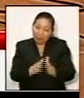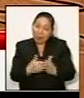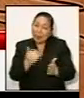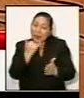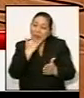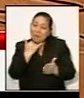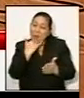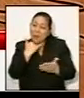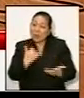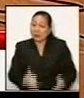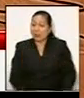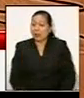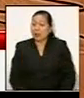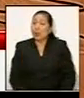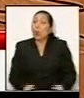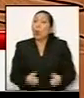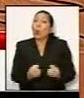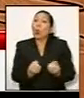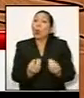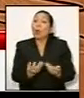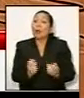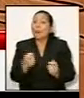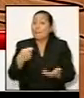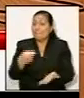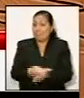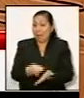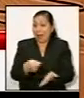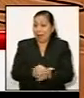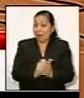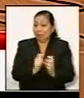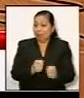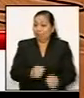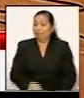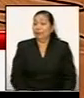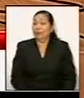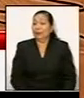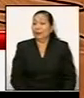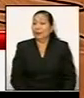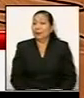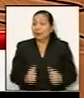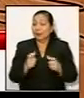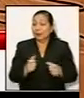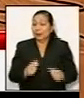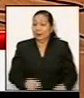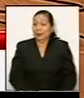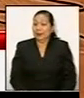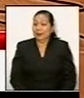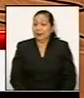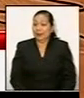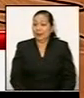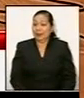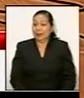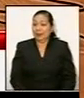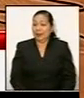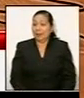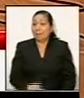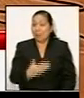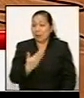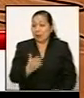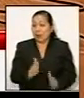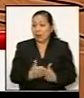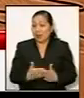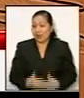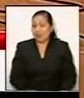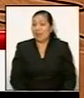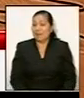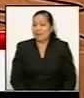escolares cuánto fue la partida presupuestal que se designó para este control de calidad de los textos